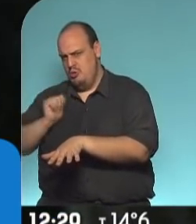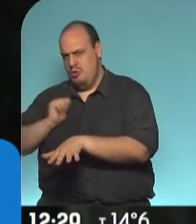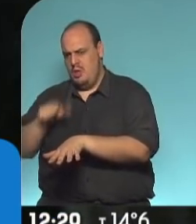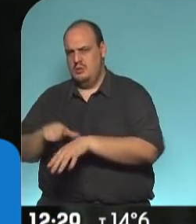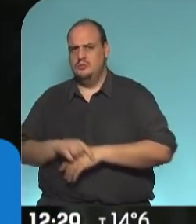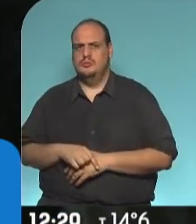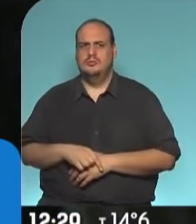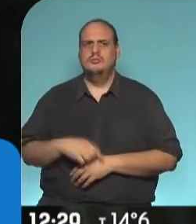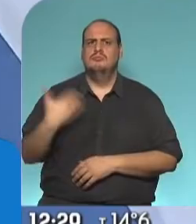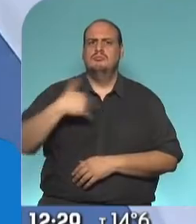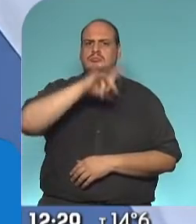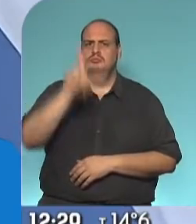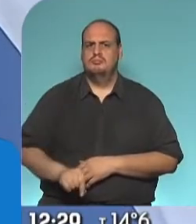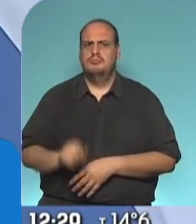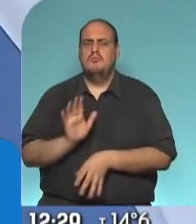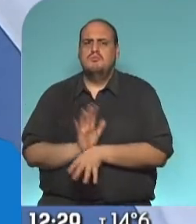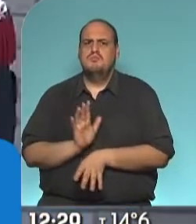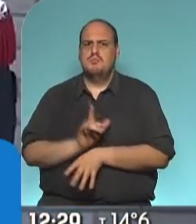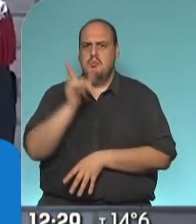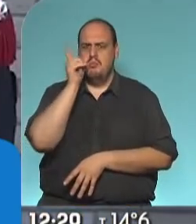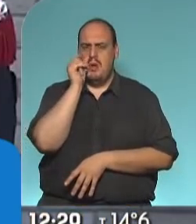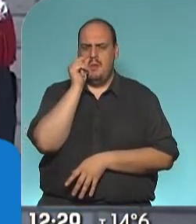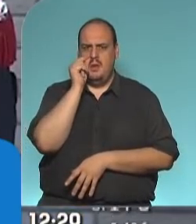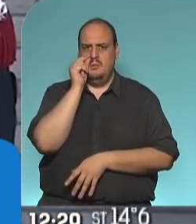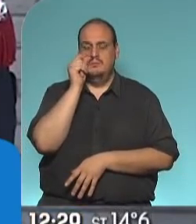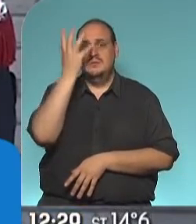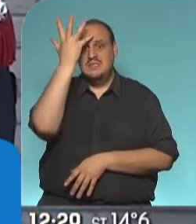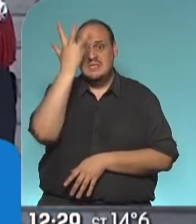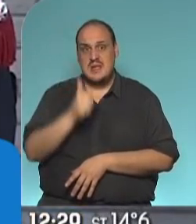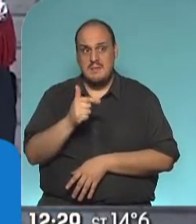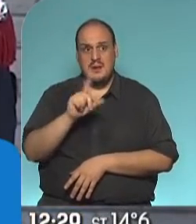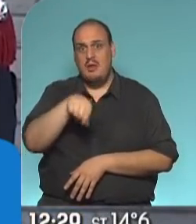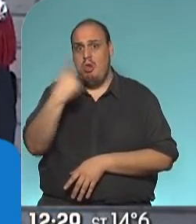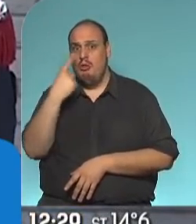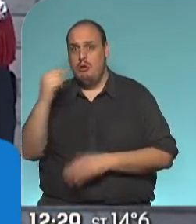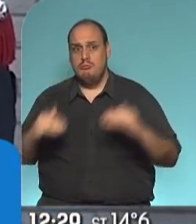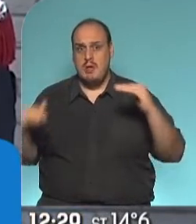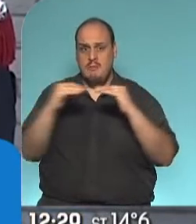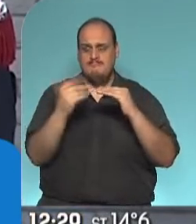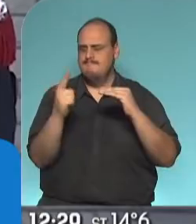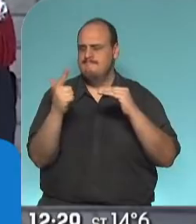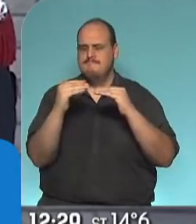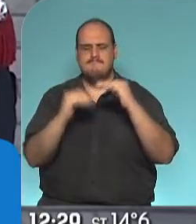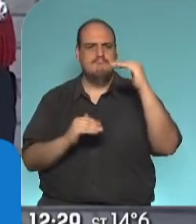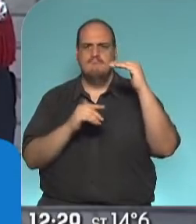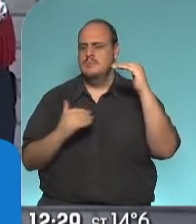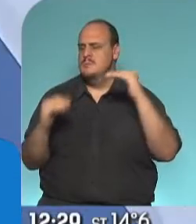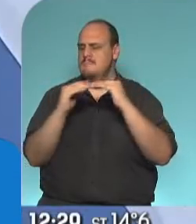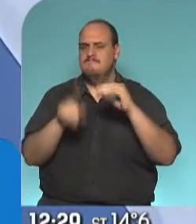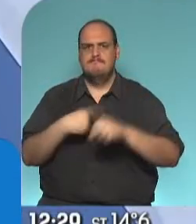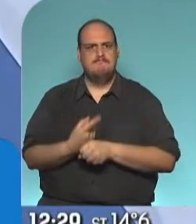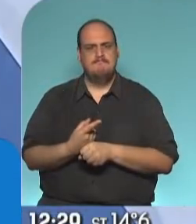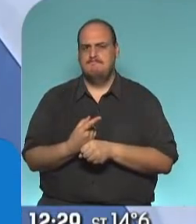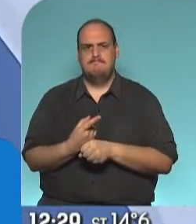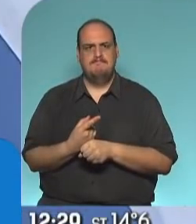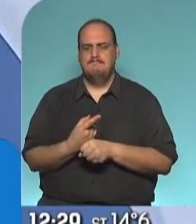el padre de la patria. San Martín fue un hombre inigualable, definitivamente inigualable.